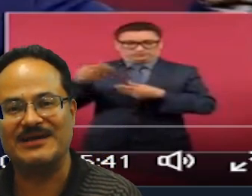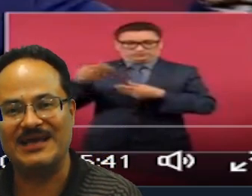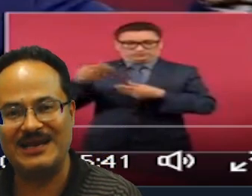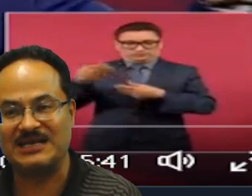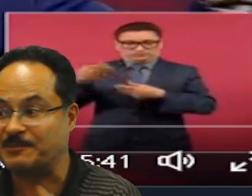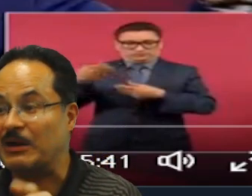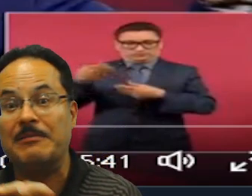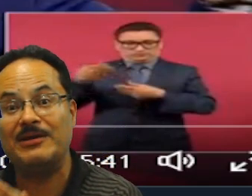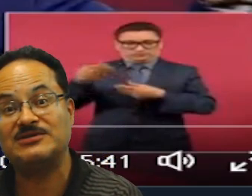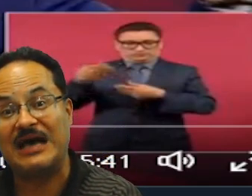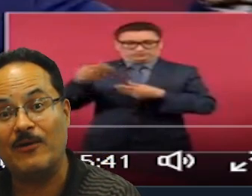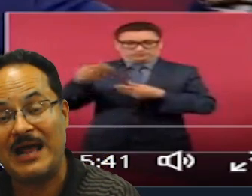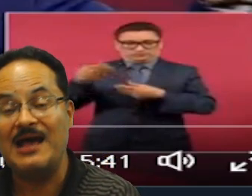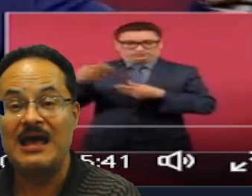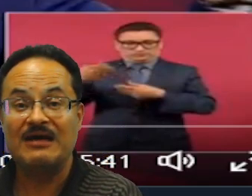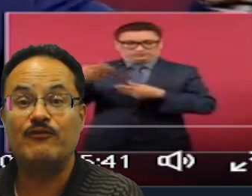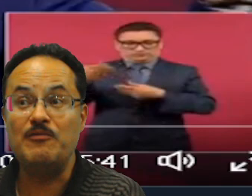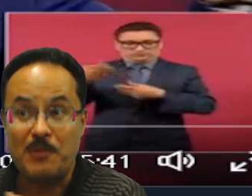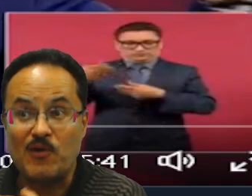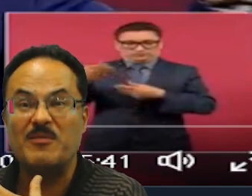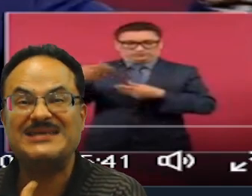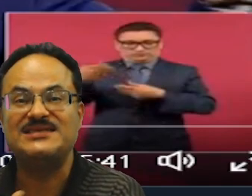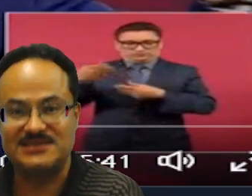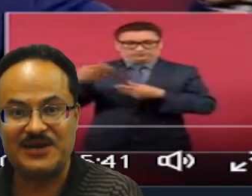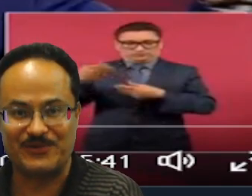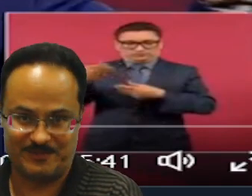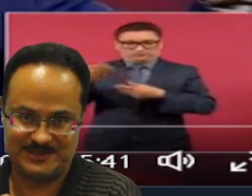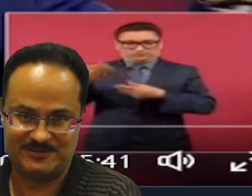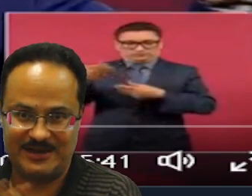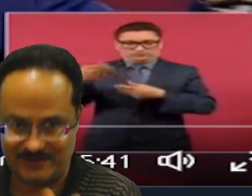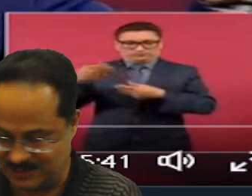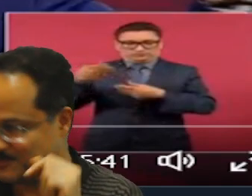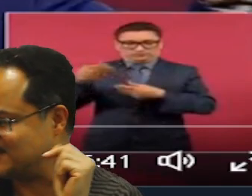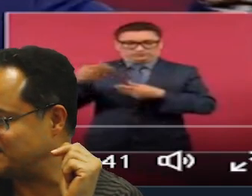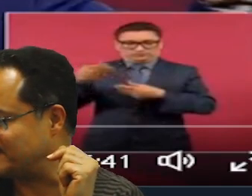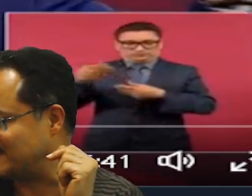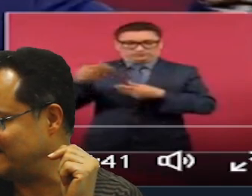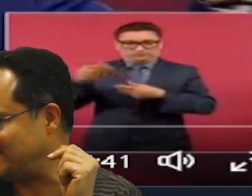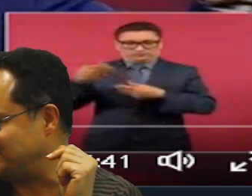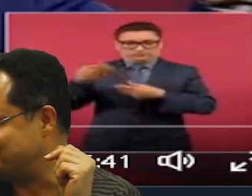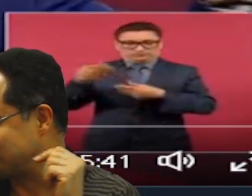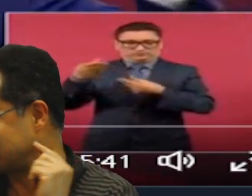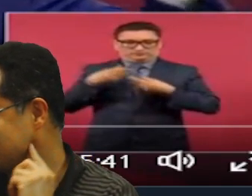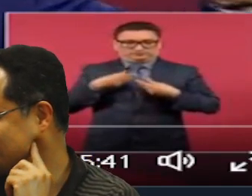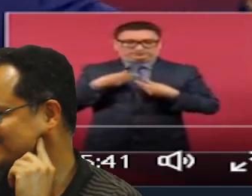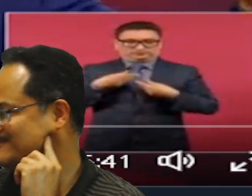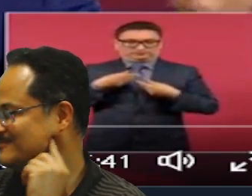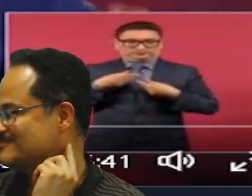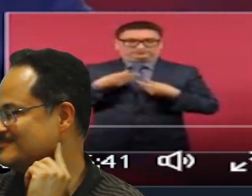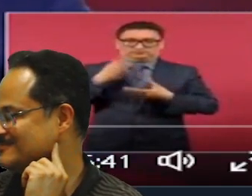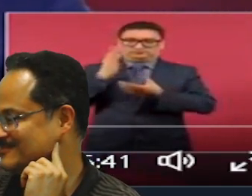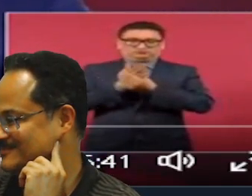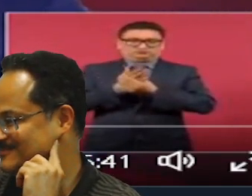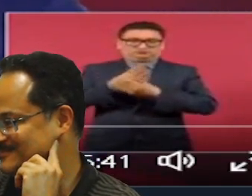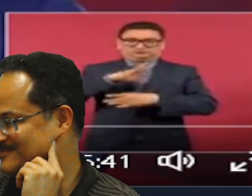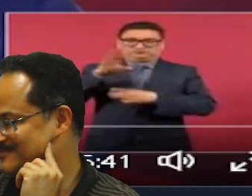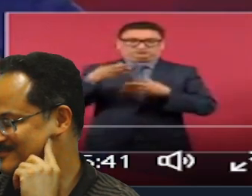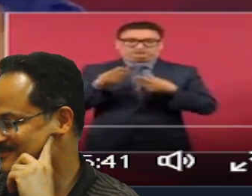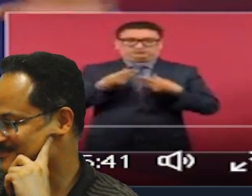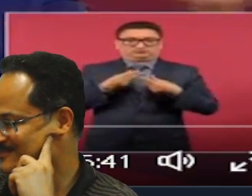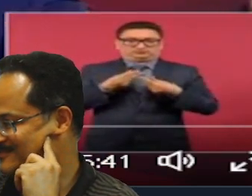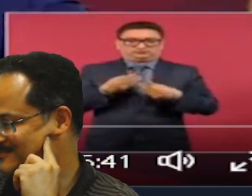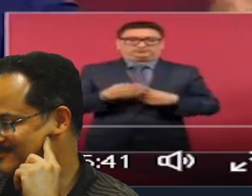de las mañaneras Pero al menos Ahora fue un poco más sincero López Obrador y les voy a decir porque mire el expediente